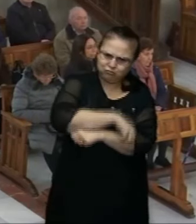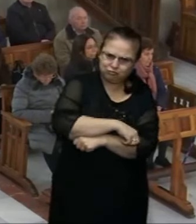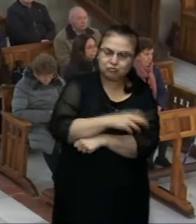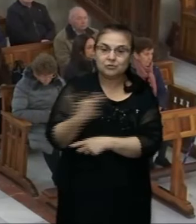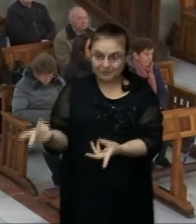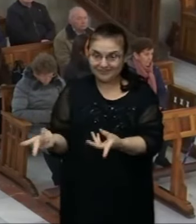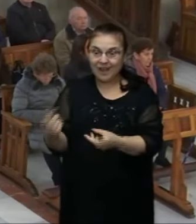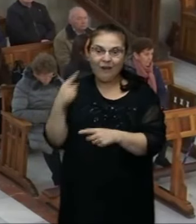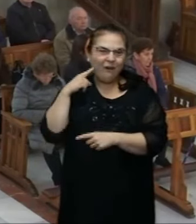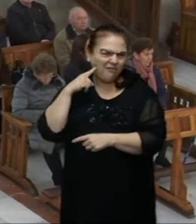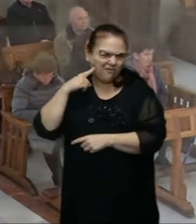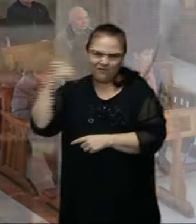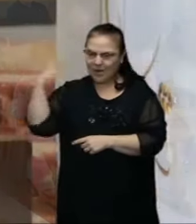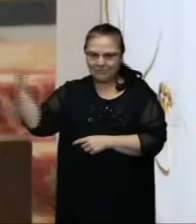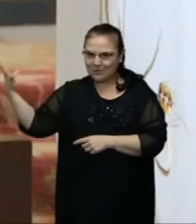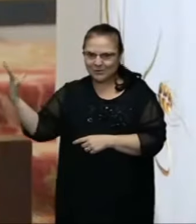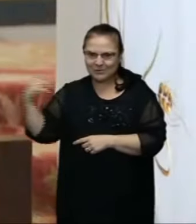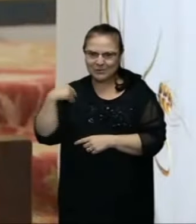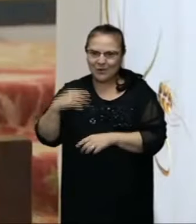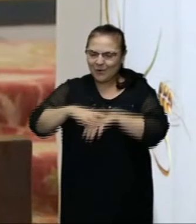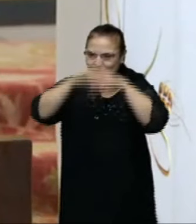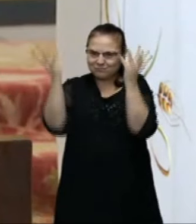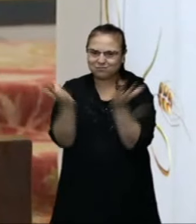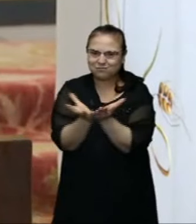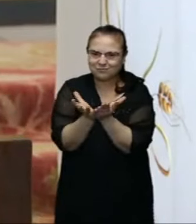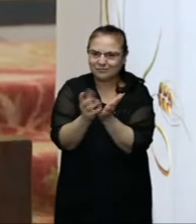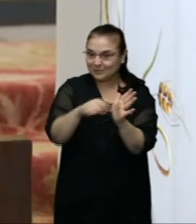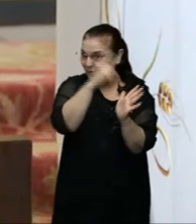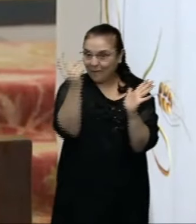hecho tan famoso como los grandes de la tierra.